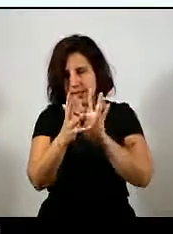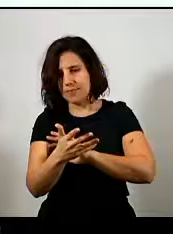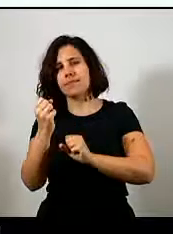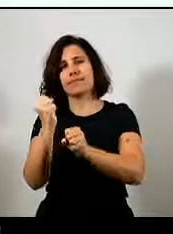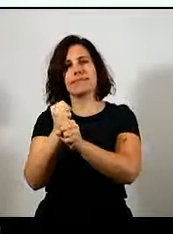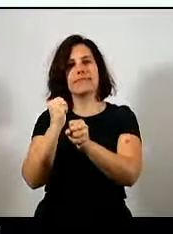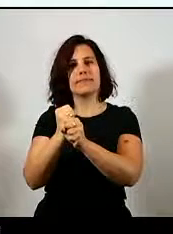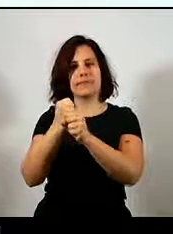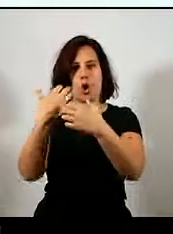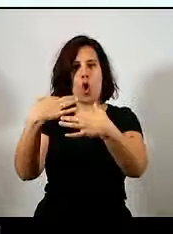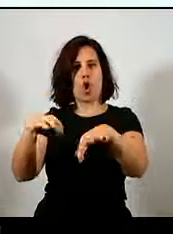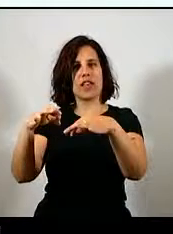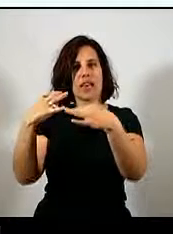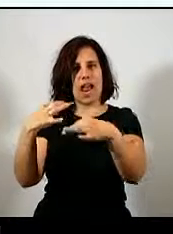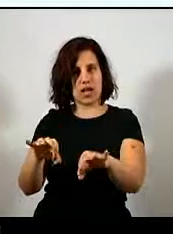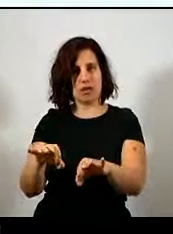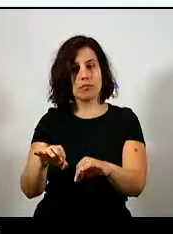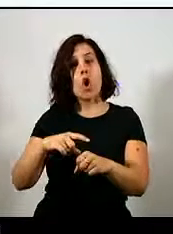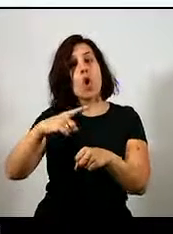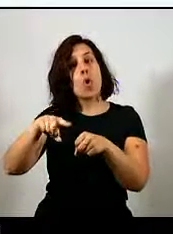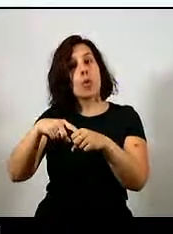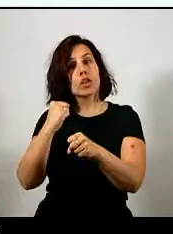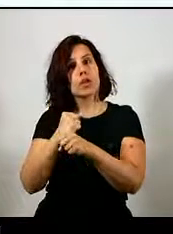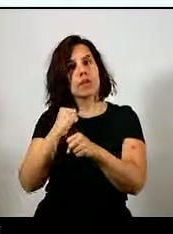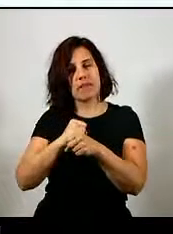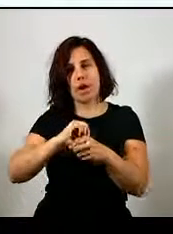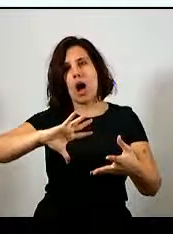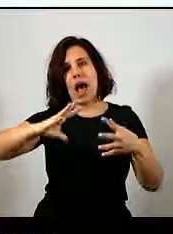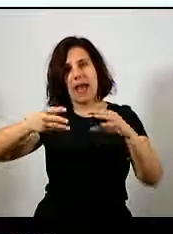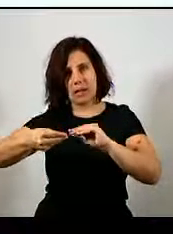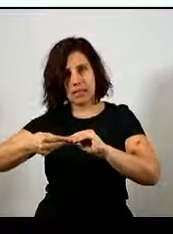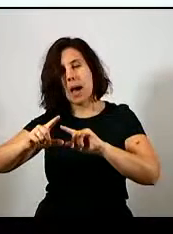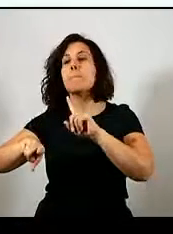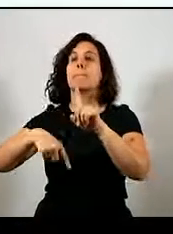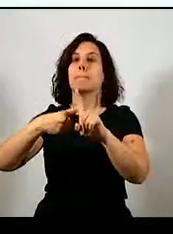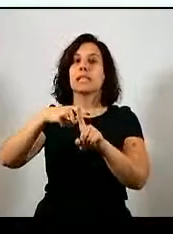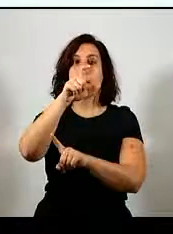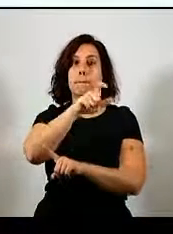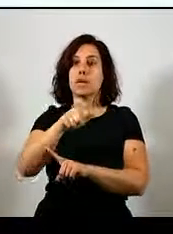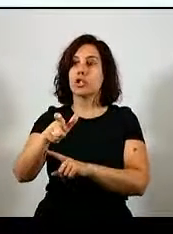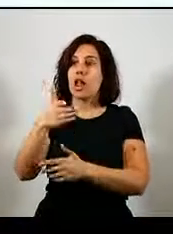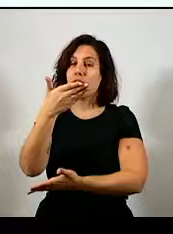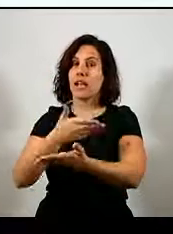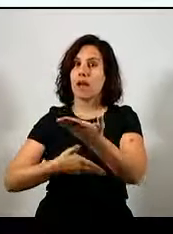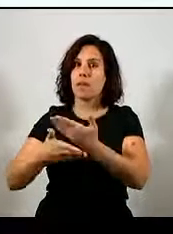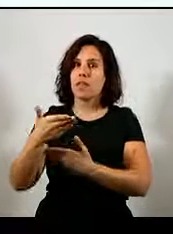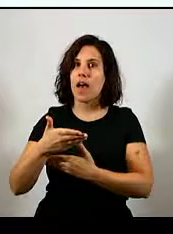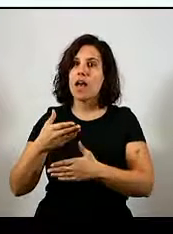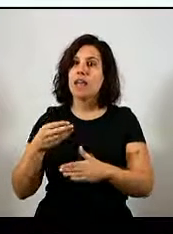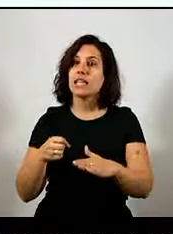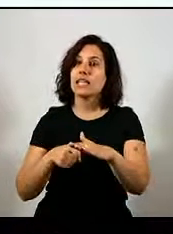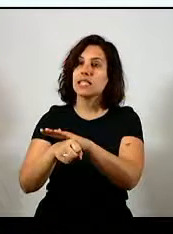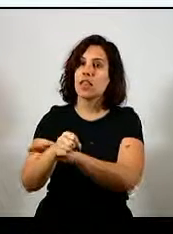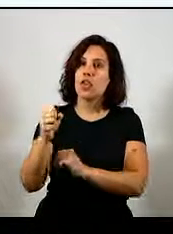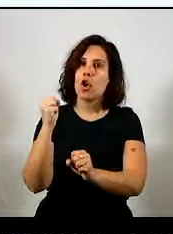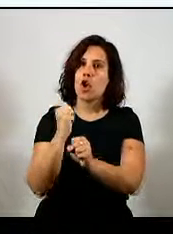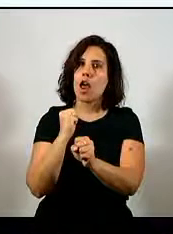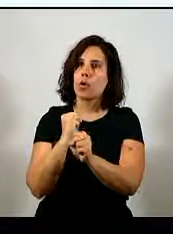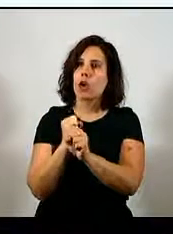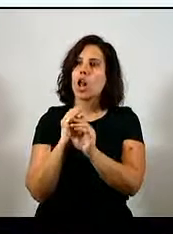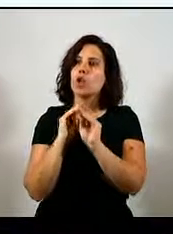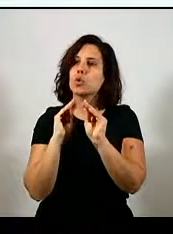ordinario, adaptar los puestos de trabajo y favorecer la inserción laboral de personas con discapacidad con